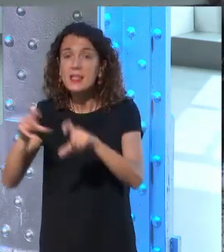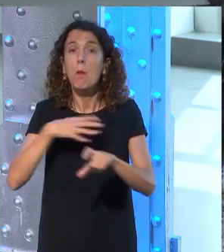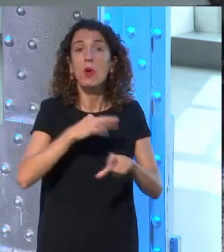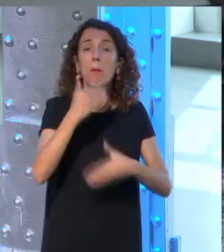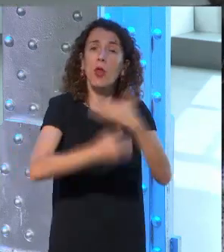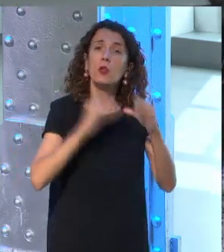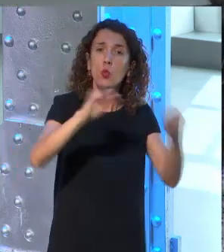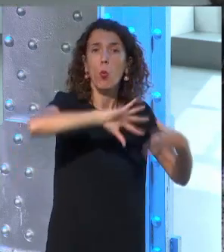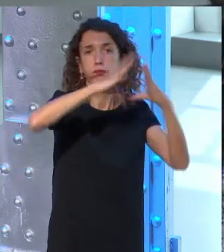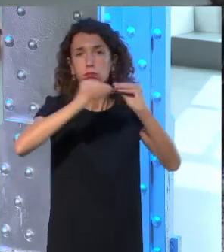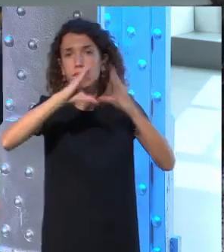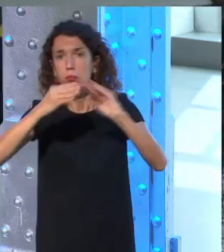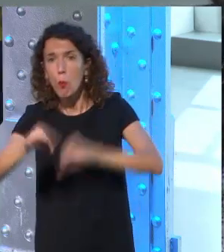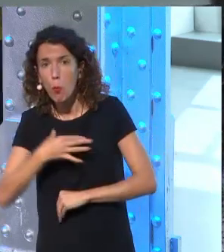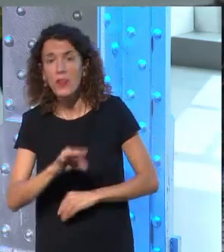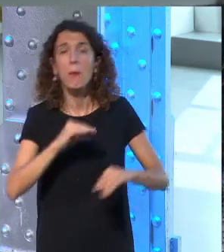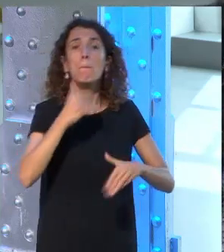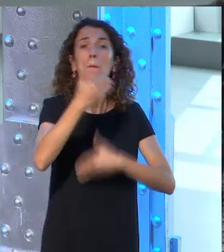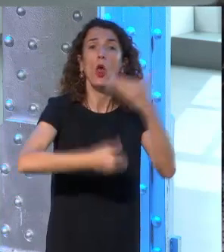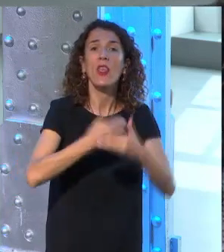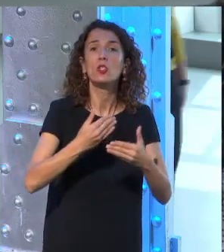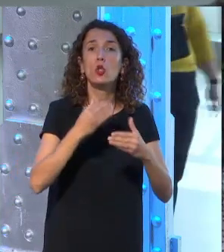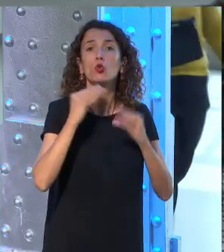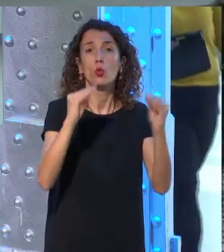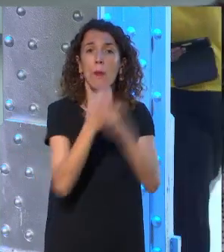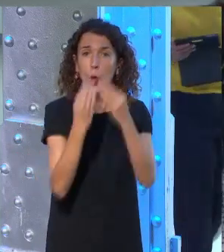sus procesos para sus procesos de producción